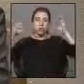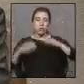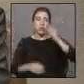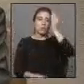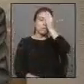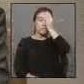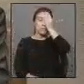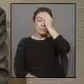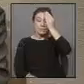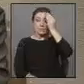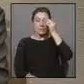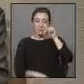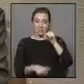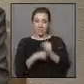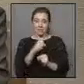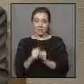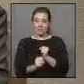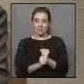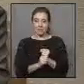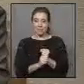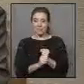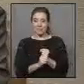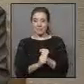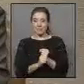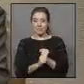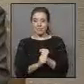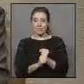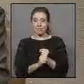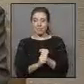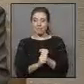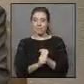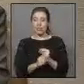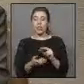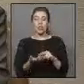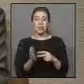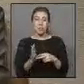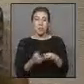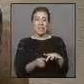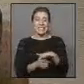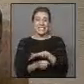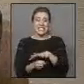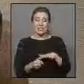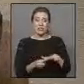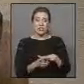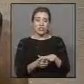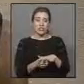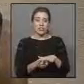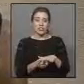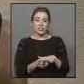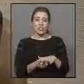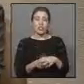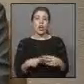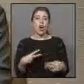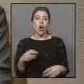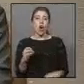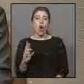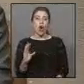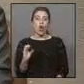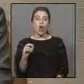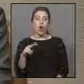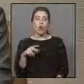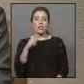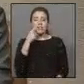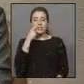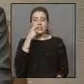del año en curso, se generó una situación muy complicada en la comuna, en el sector de Orcón, que